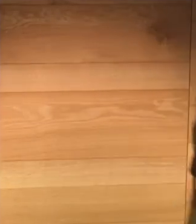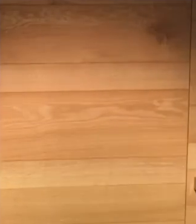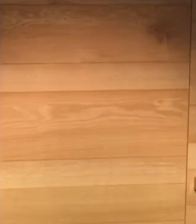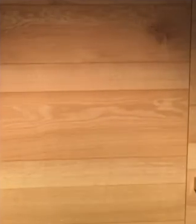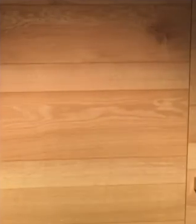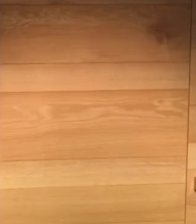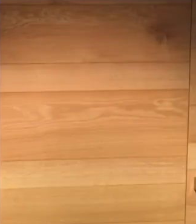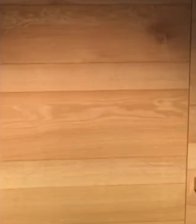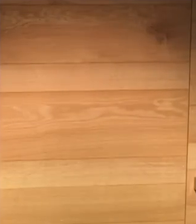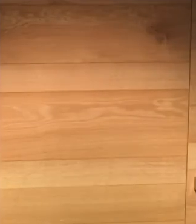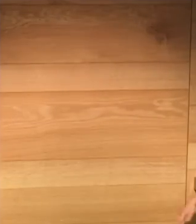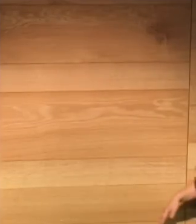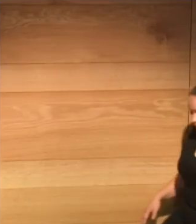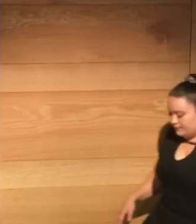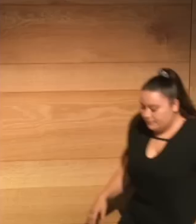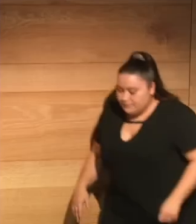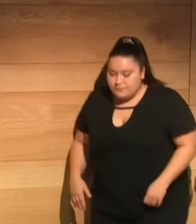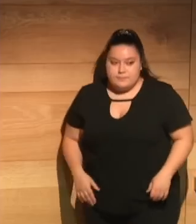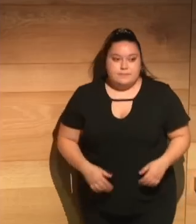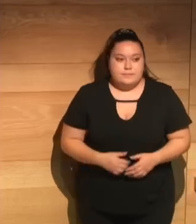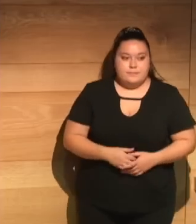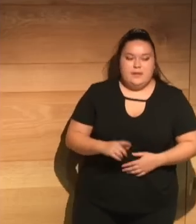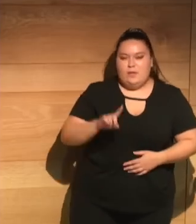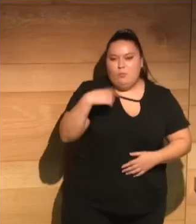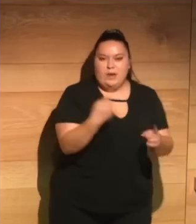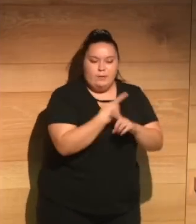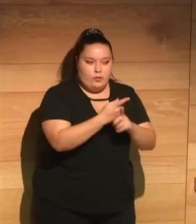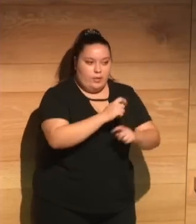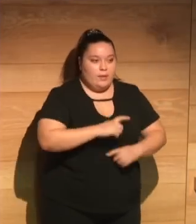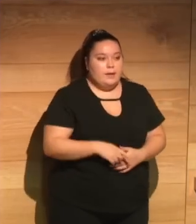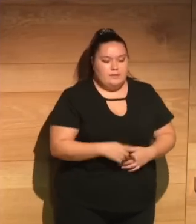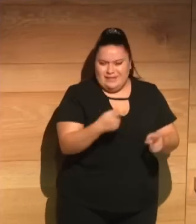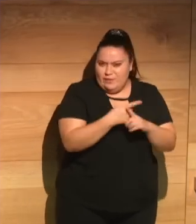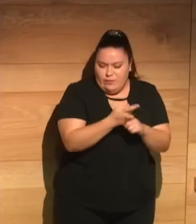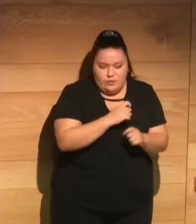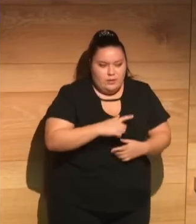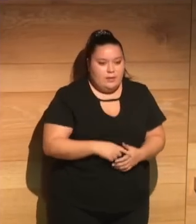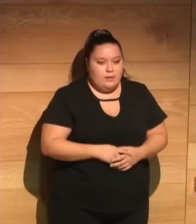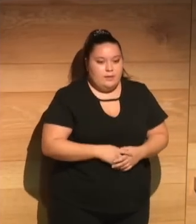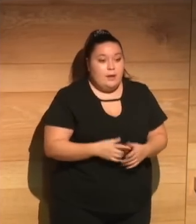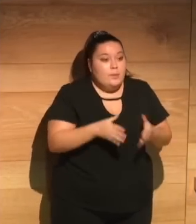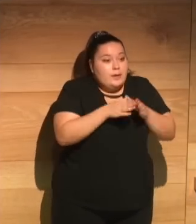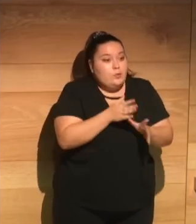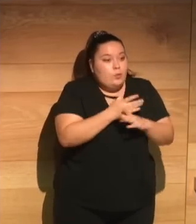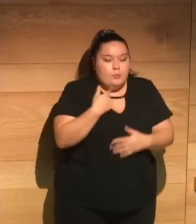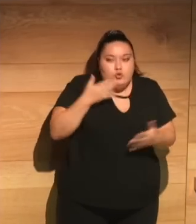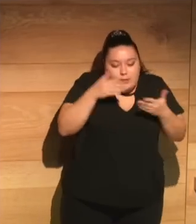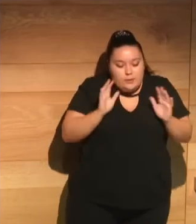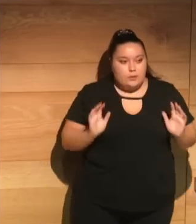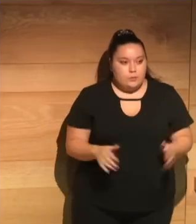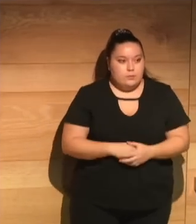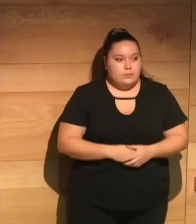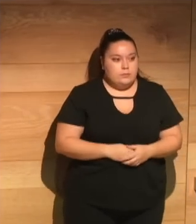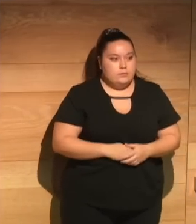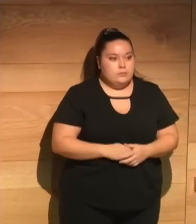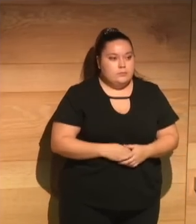y luego iba sacando el dedo así según avanzaba y es que te morías de risa. Pero me decían, cansado, jugamos a los barquitos. Digo, yo estoy atendiendo. Mira, no hubo